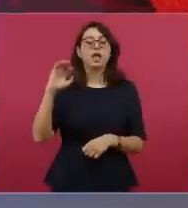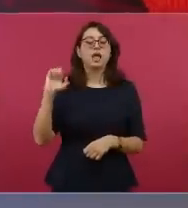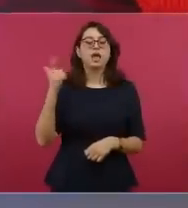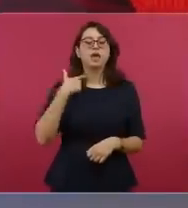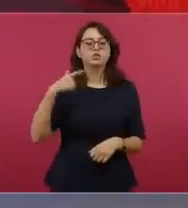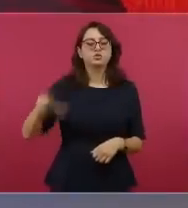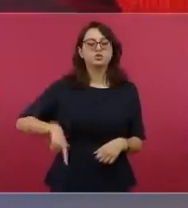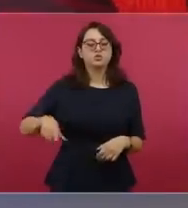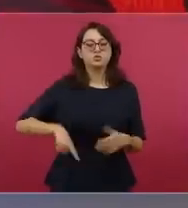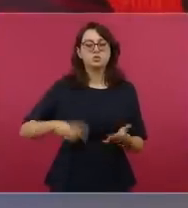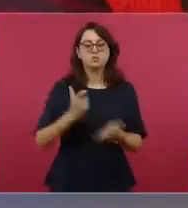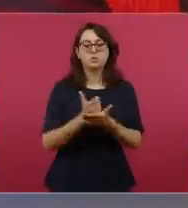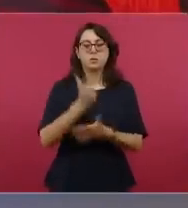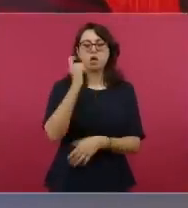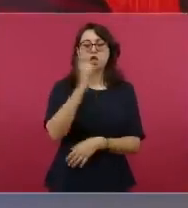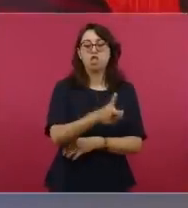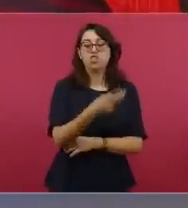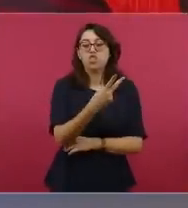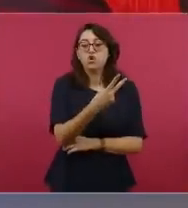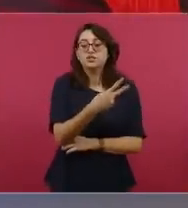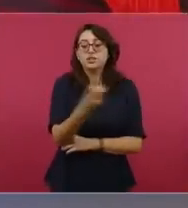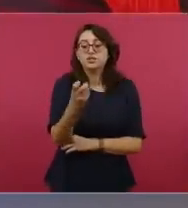251 millones